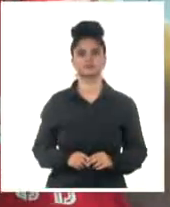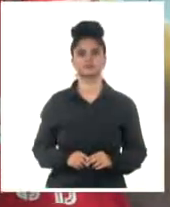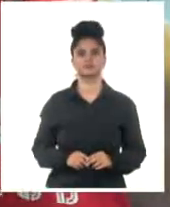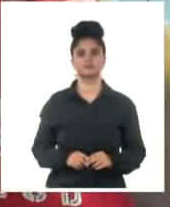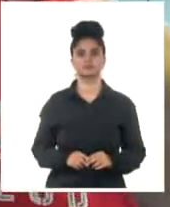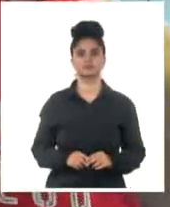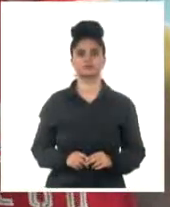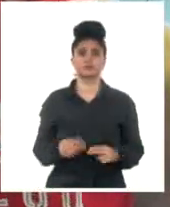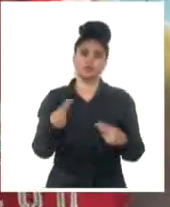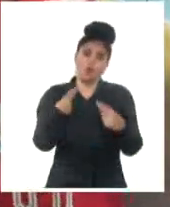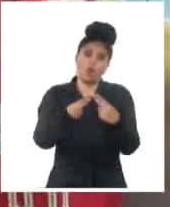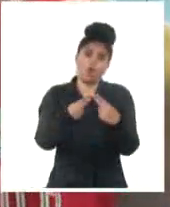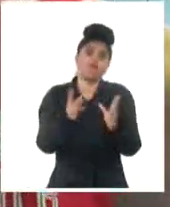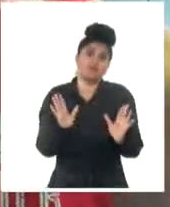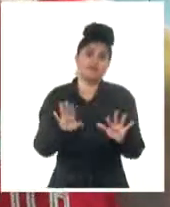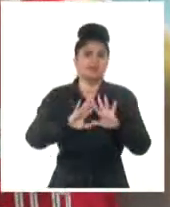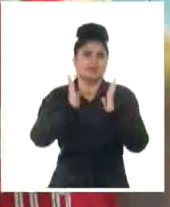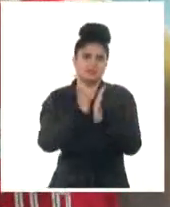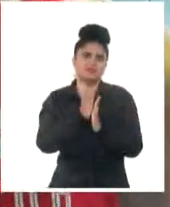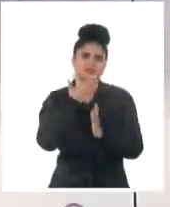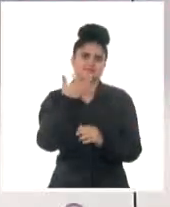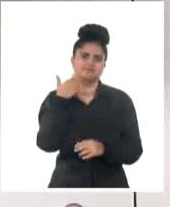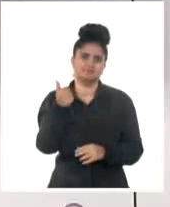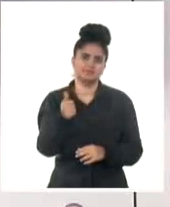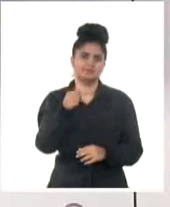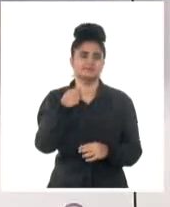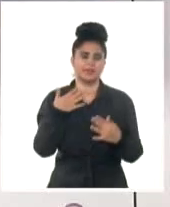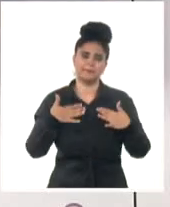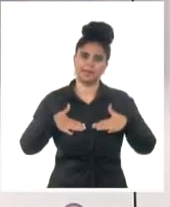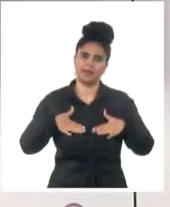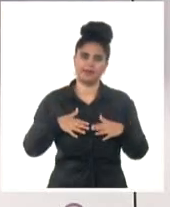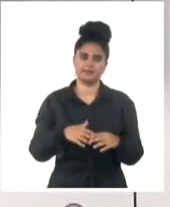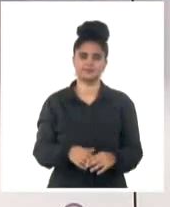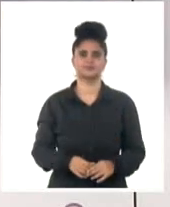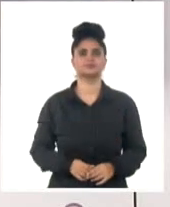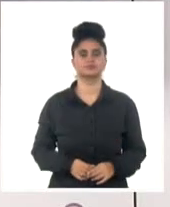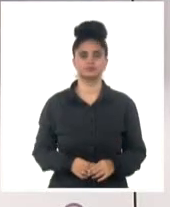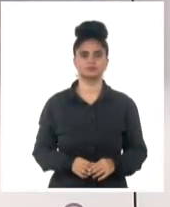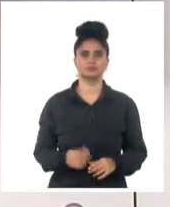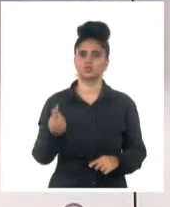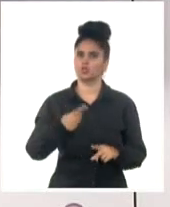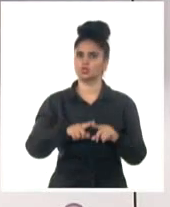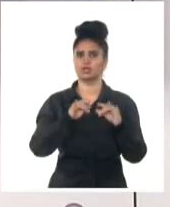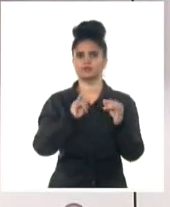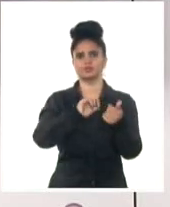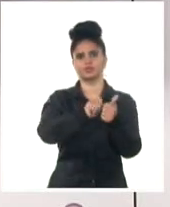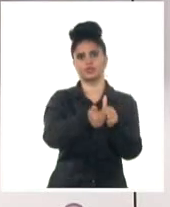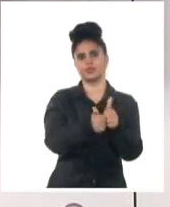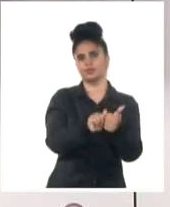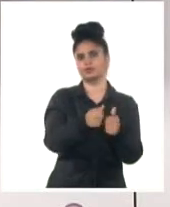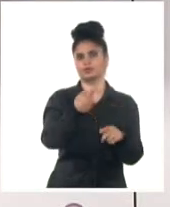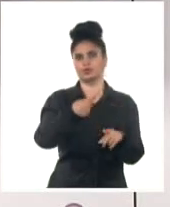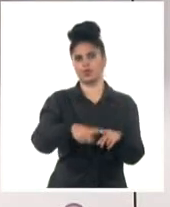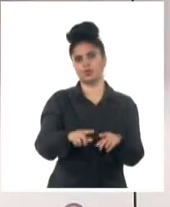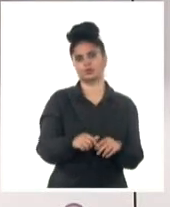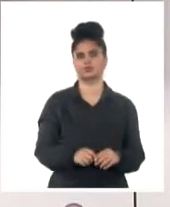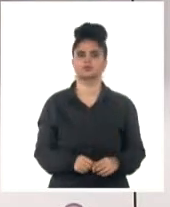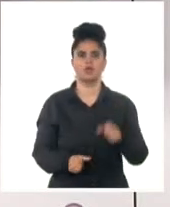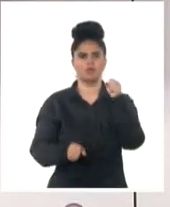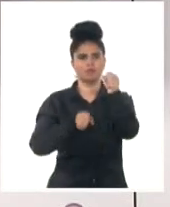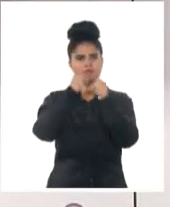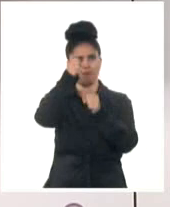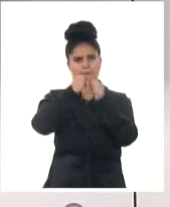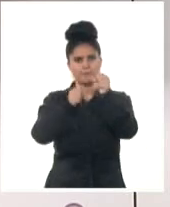pero vamos a ir con todo. Ahora sí cambiamos de disciplina, vamos a los deportes de los puños. Esta mañana